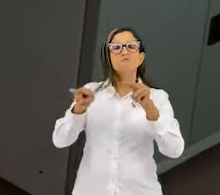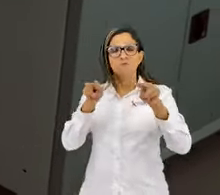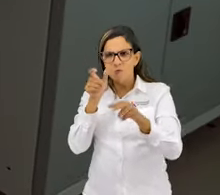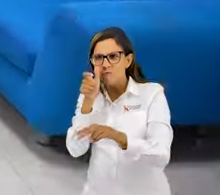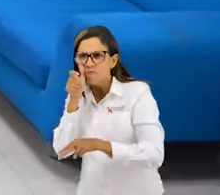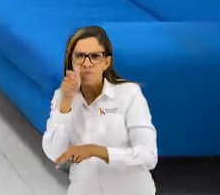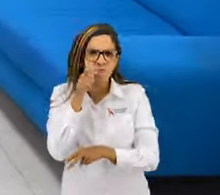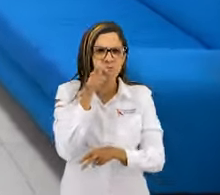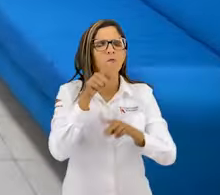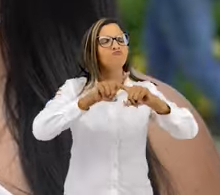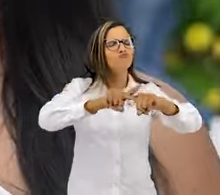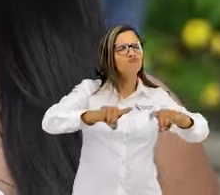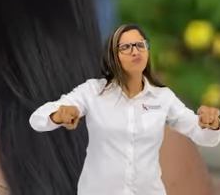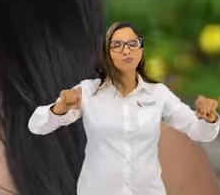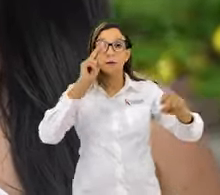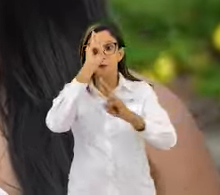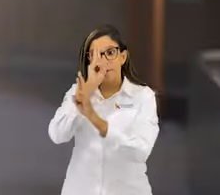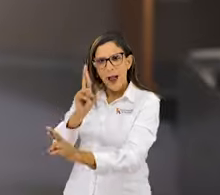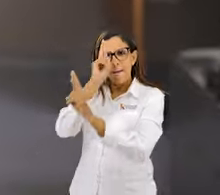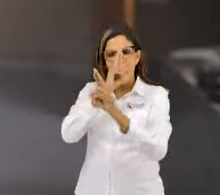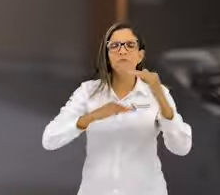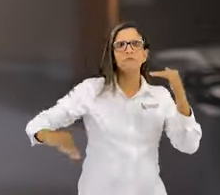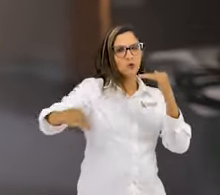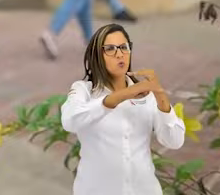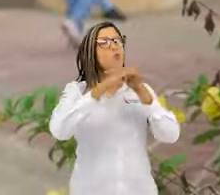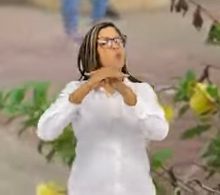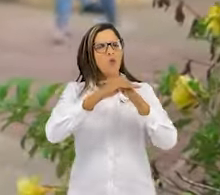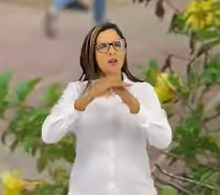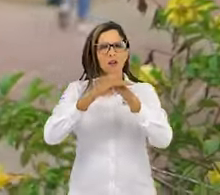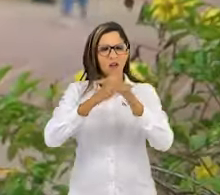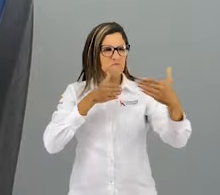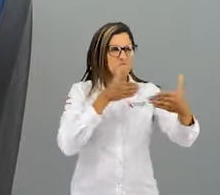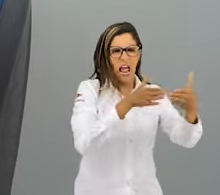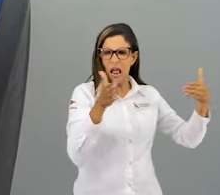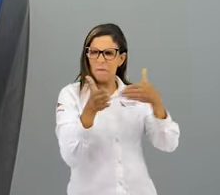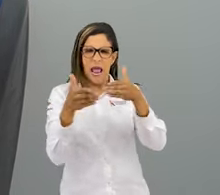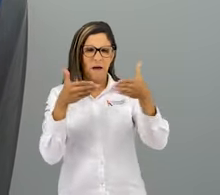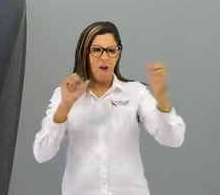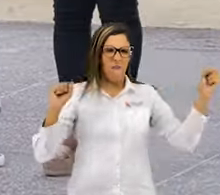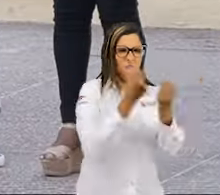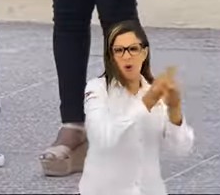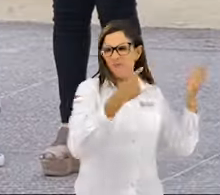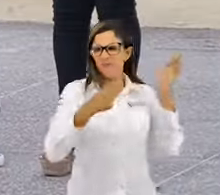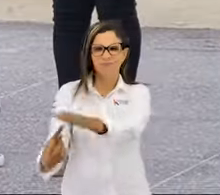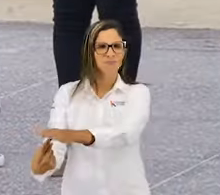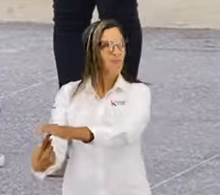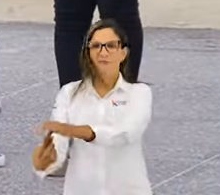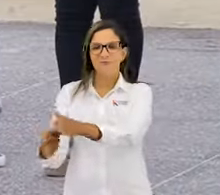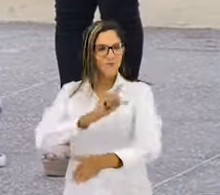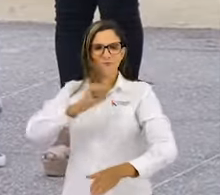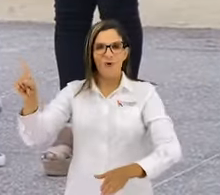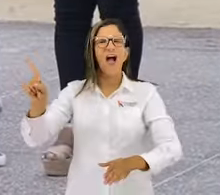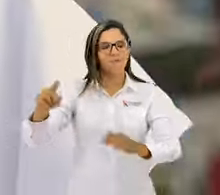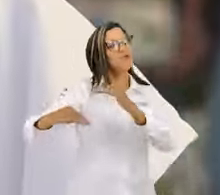seguro donde se respeten todas las diversidades, se promueva la detección y atención y se prevengan violencias y cualquier tipo